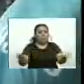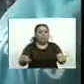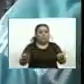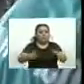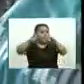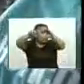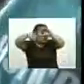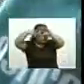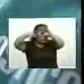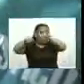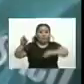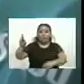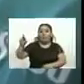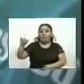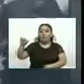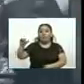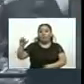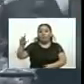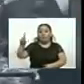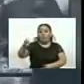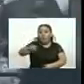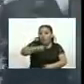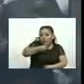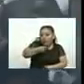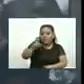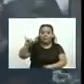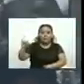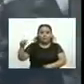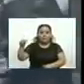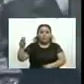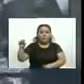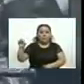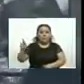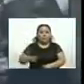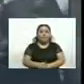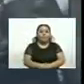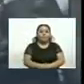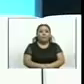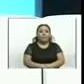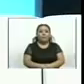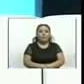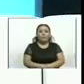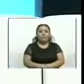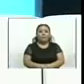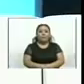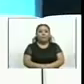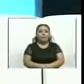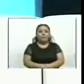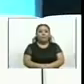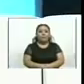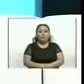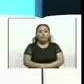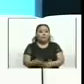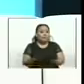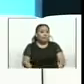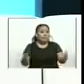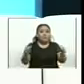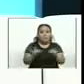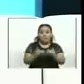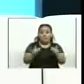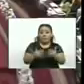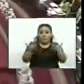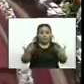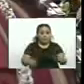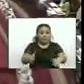Con imágenes de Ricardo Tobar, Inmar Batres, Noticiero Hechos. También, luego de que la Asamblea